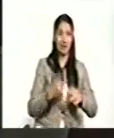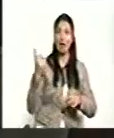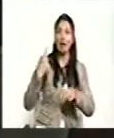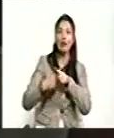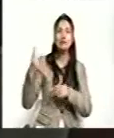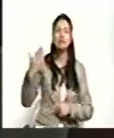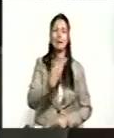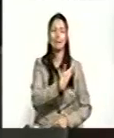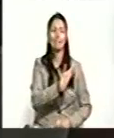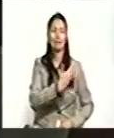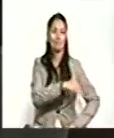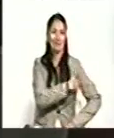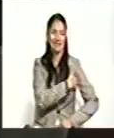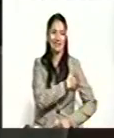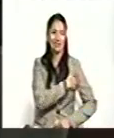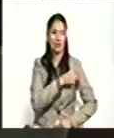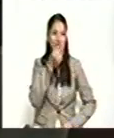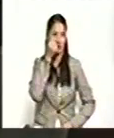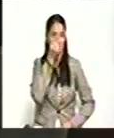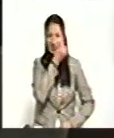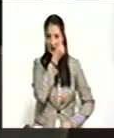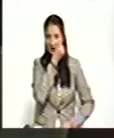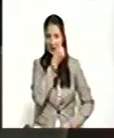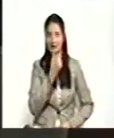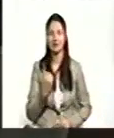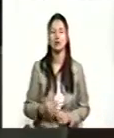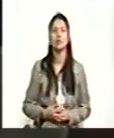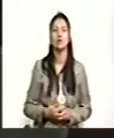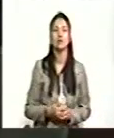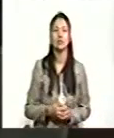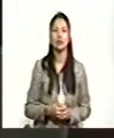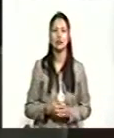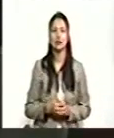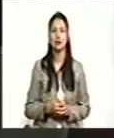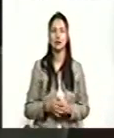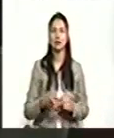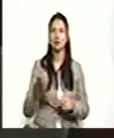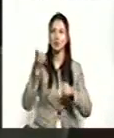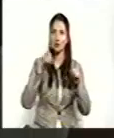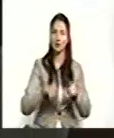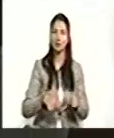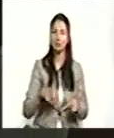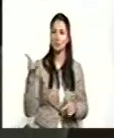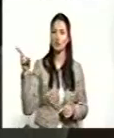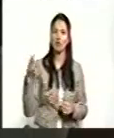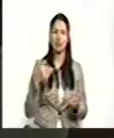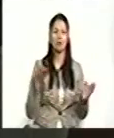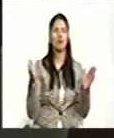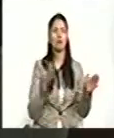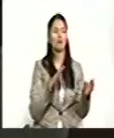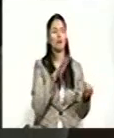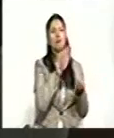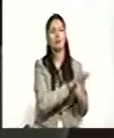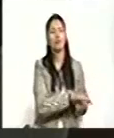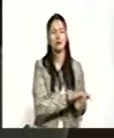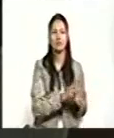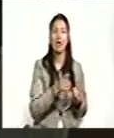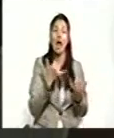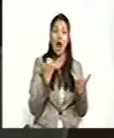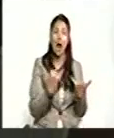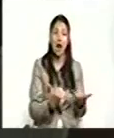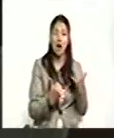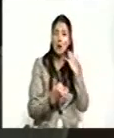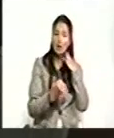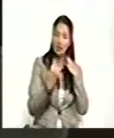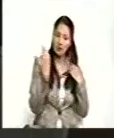presidente y después fue guard llevado a los anaqueles por él mismo se estaba